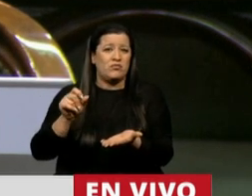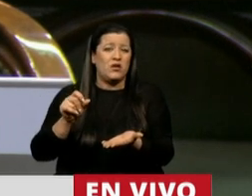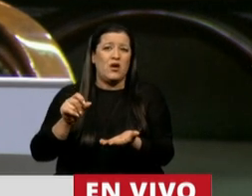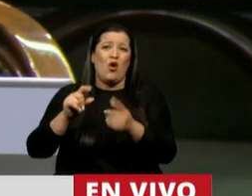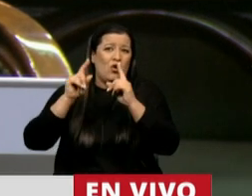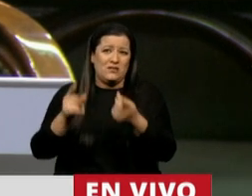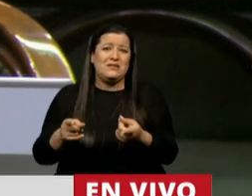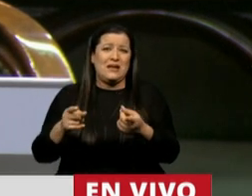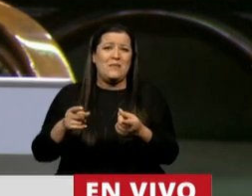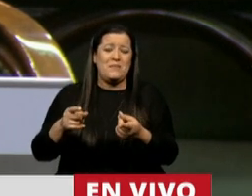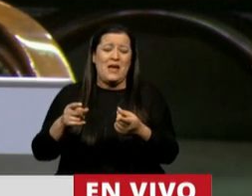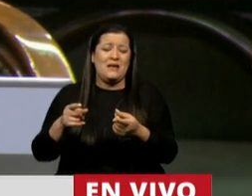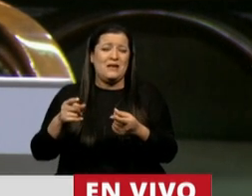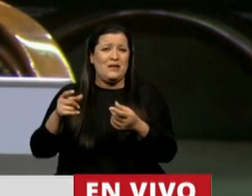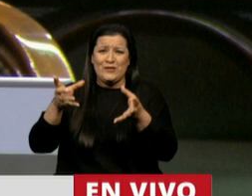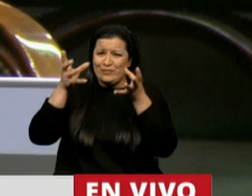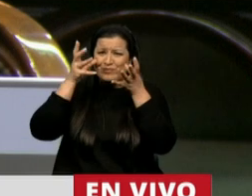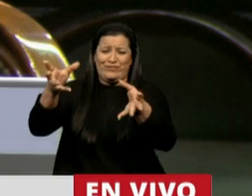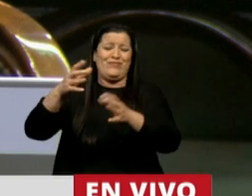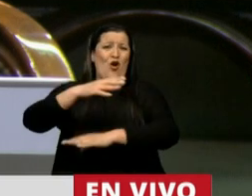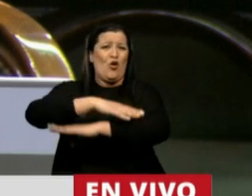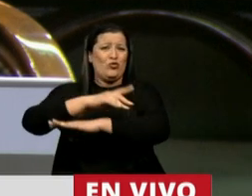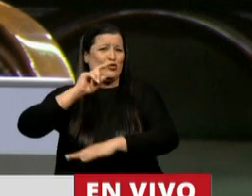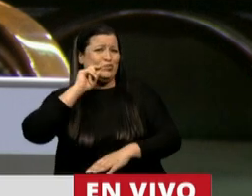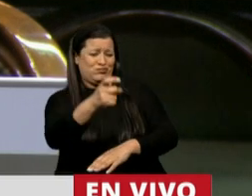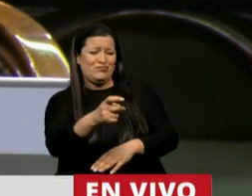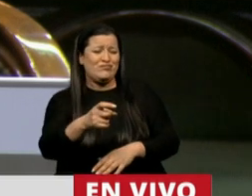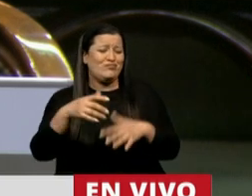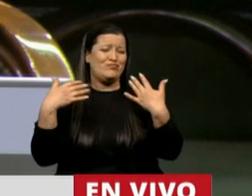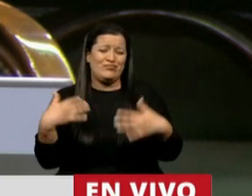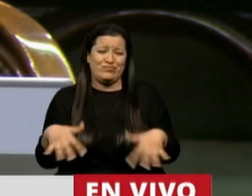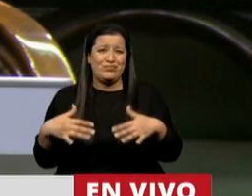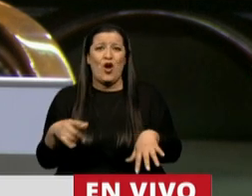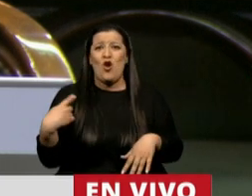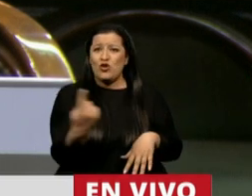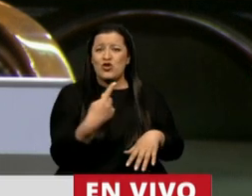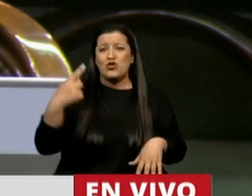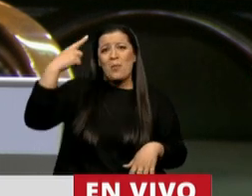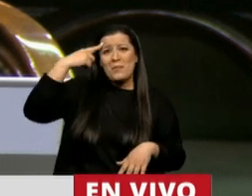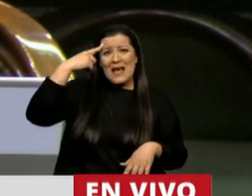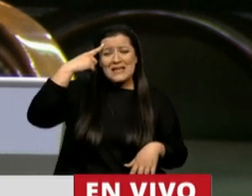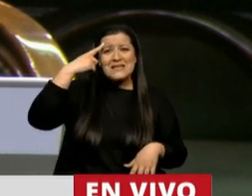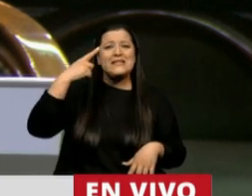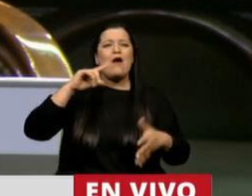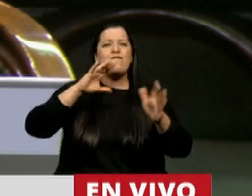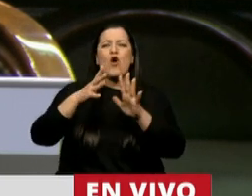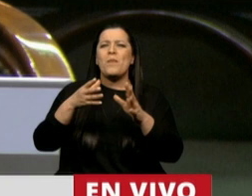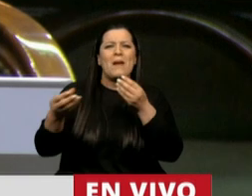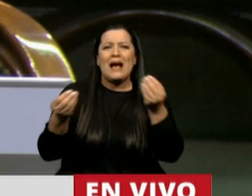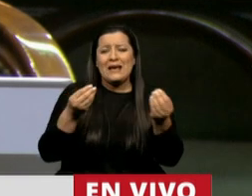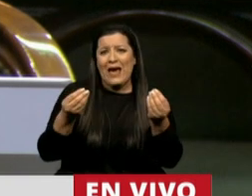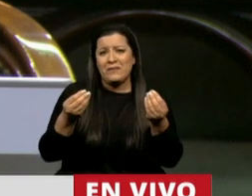se le ha proferido a la institución el camino que nosotros pensábamos era el camino del